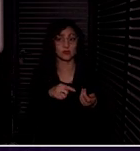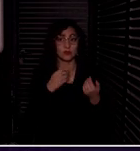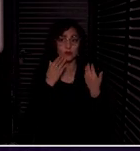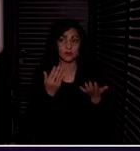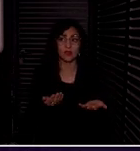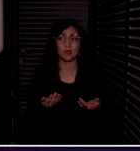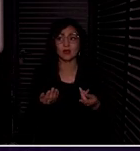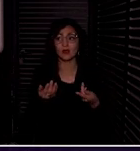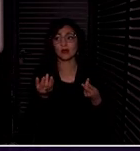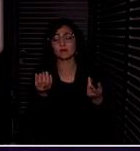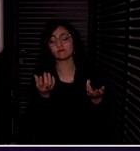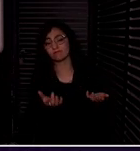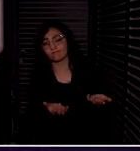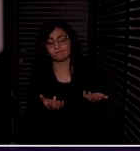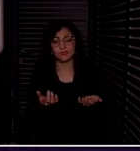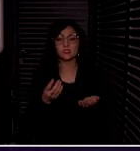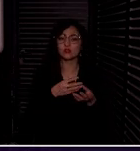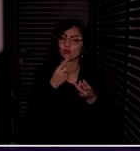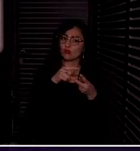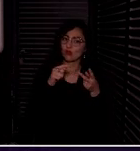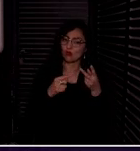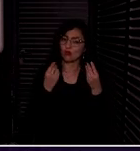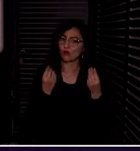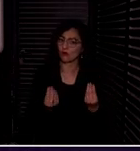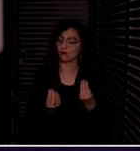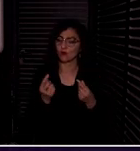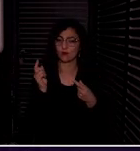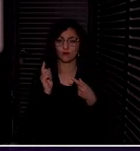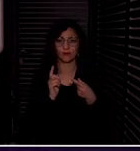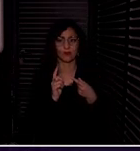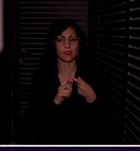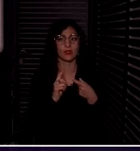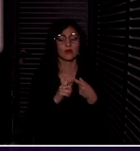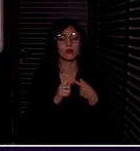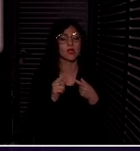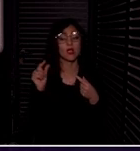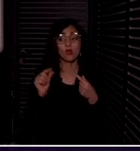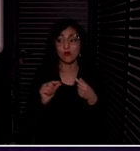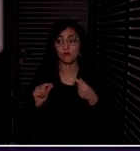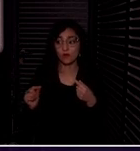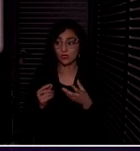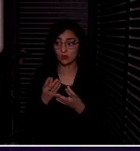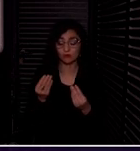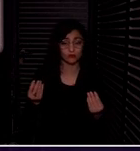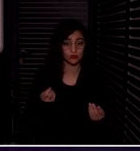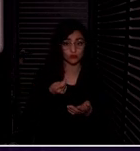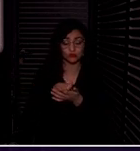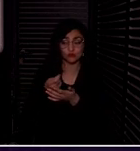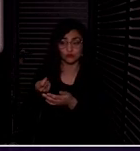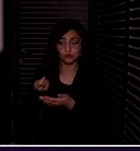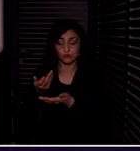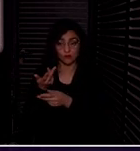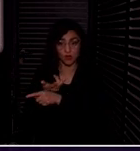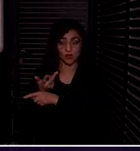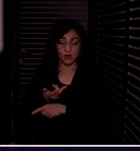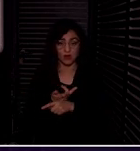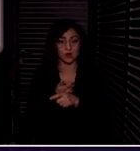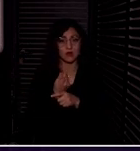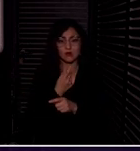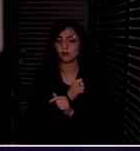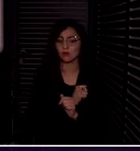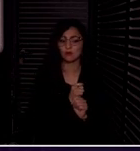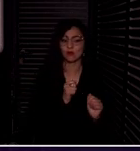por dos razones que son obvias. Primero, por más que crezca la oferta, es una ley de economía política, no puede